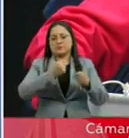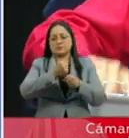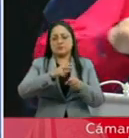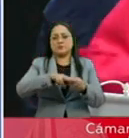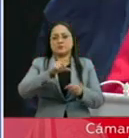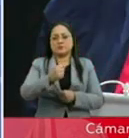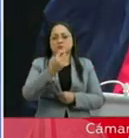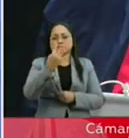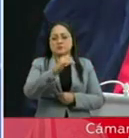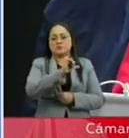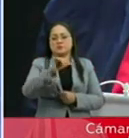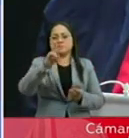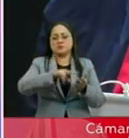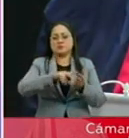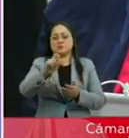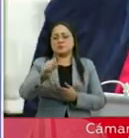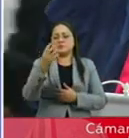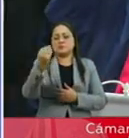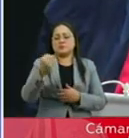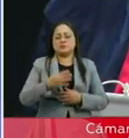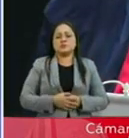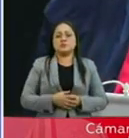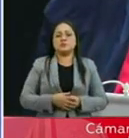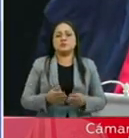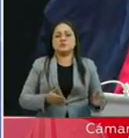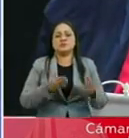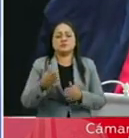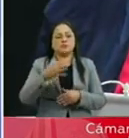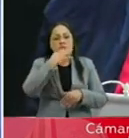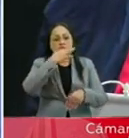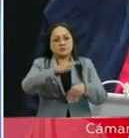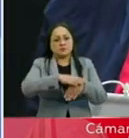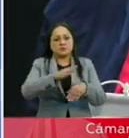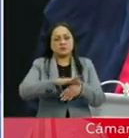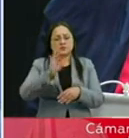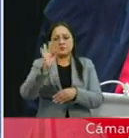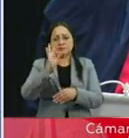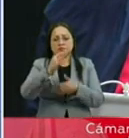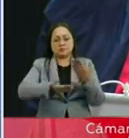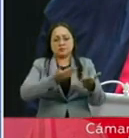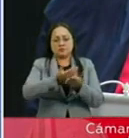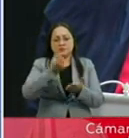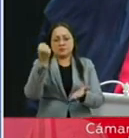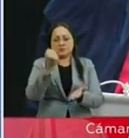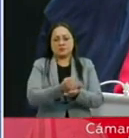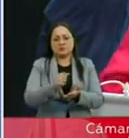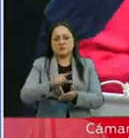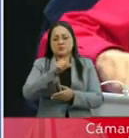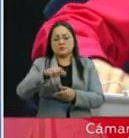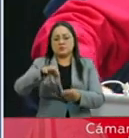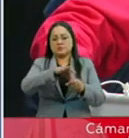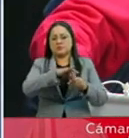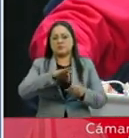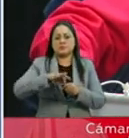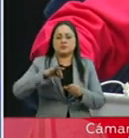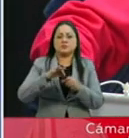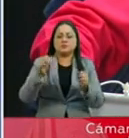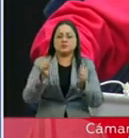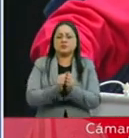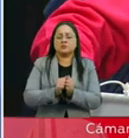loos eh obligados obligados obligados Oye Emilio por último nada más porque ya el tiempo se nos viene encima Rosario